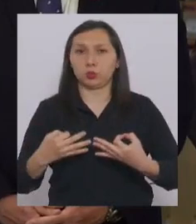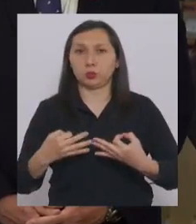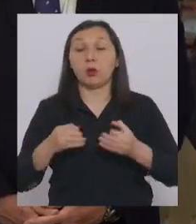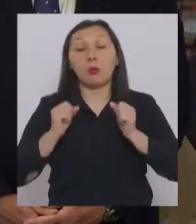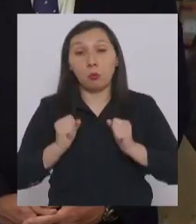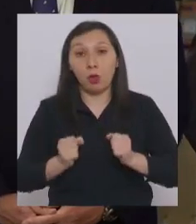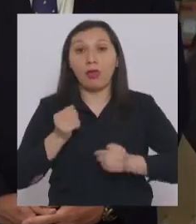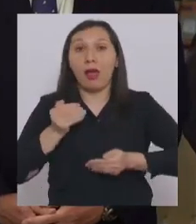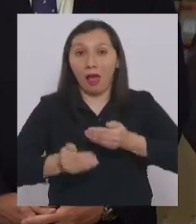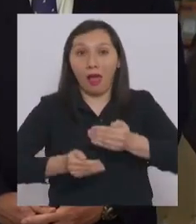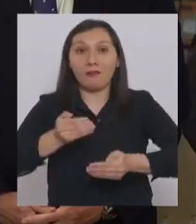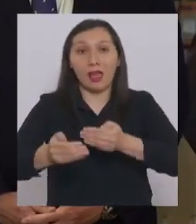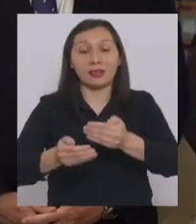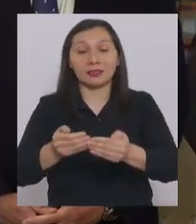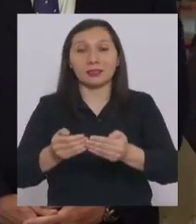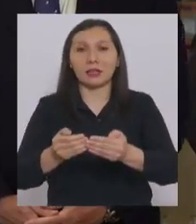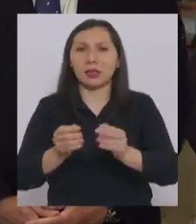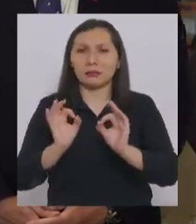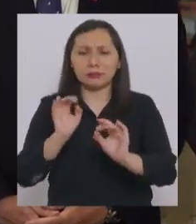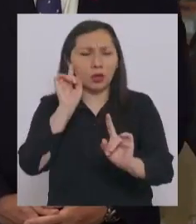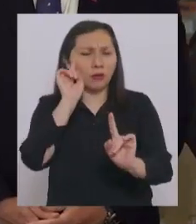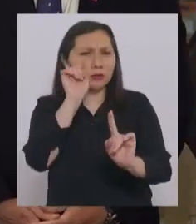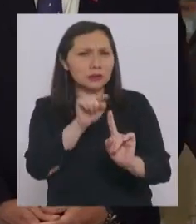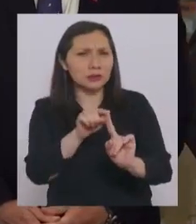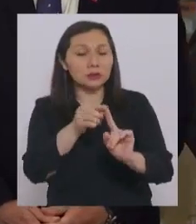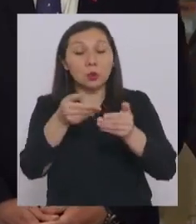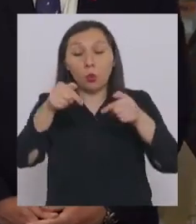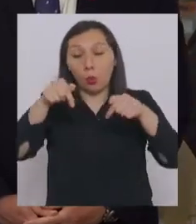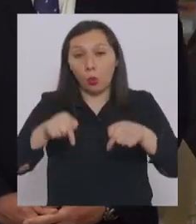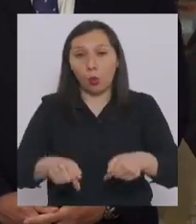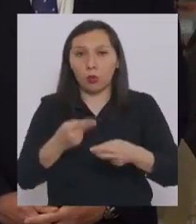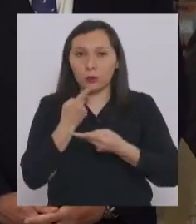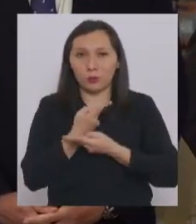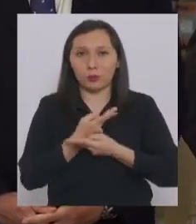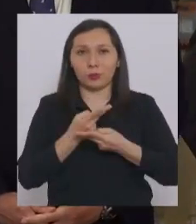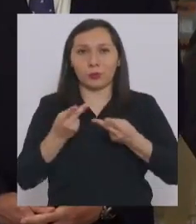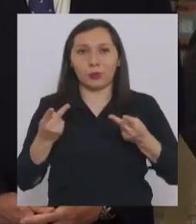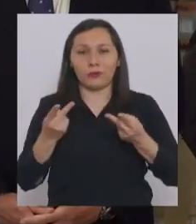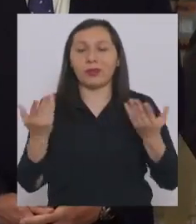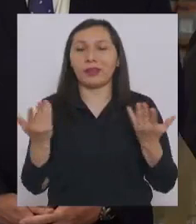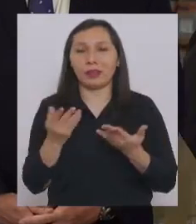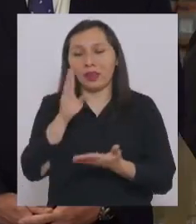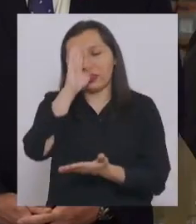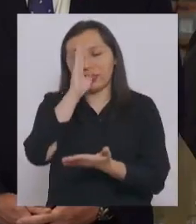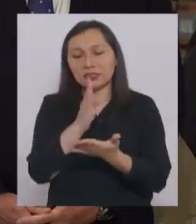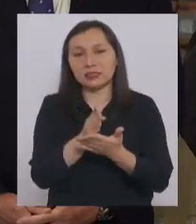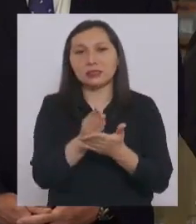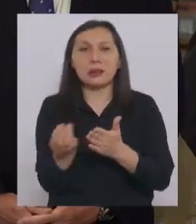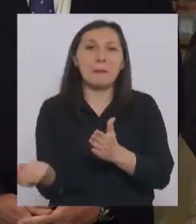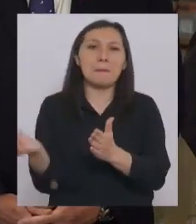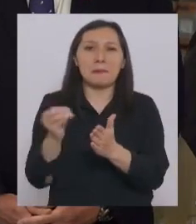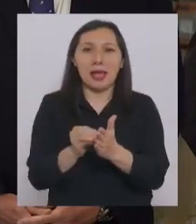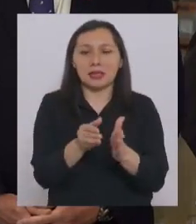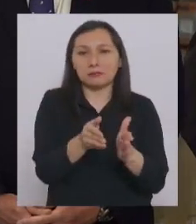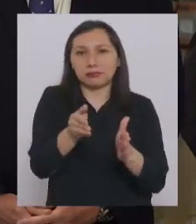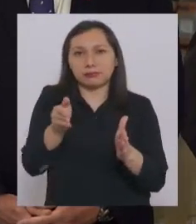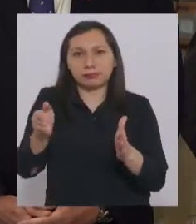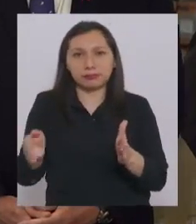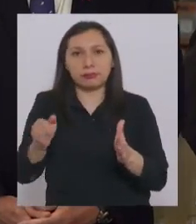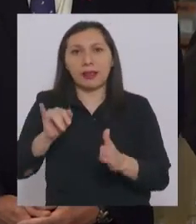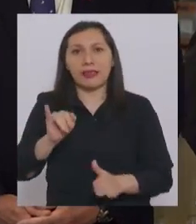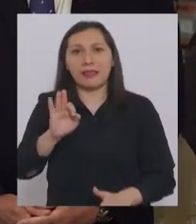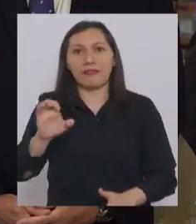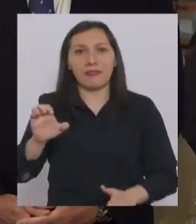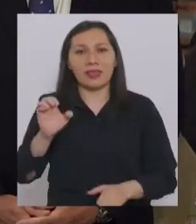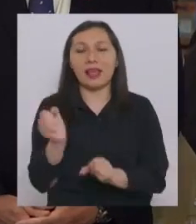poder avanzar en esta noble misión, hoy queremos anunciar que hemos decidido extender el IFE laboral